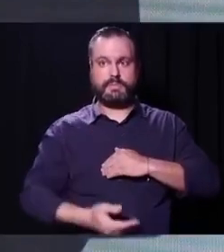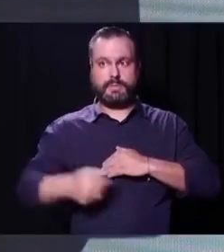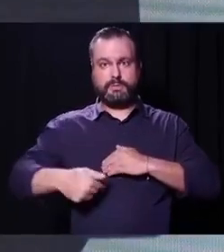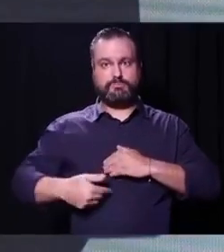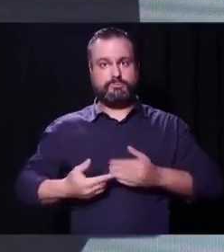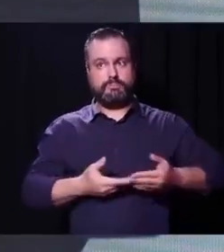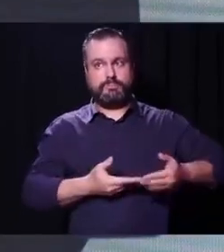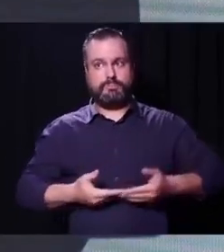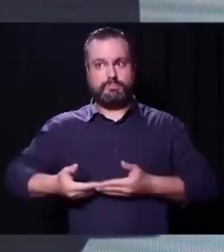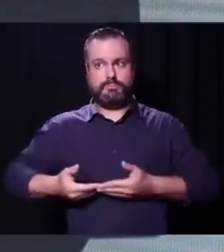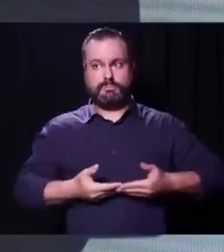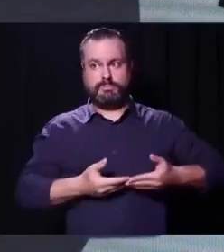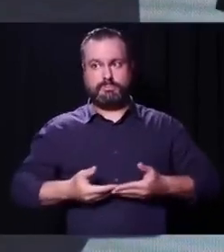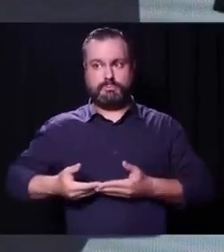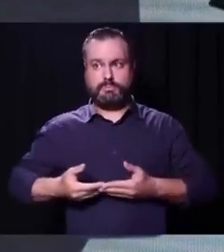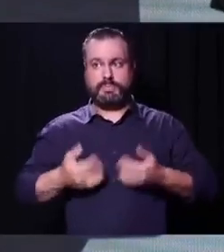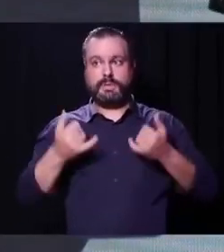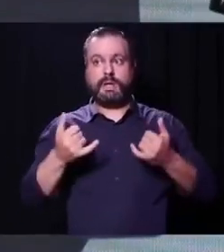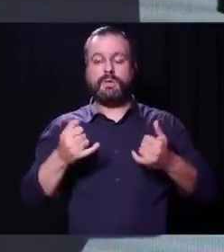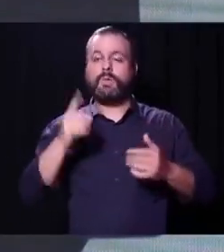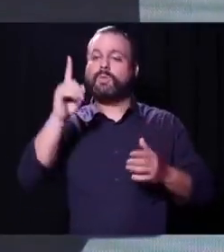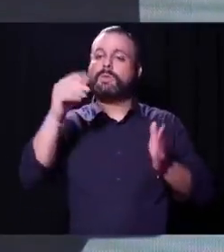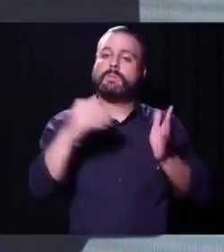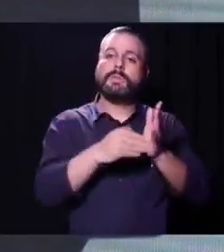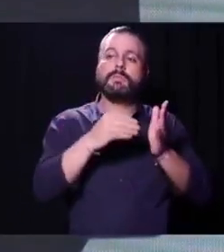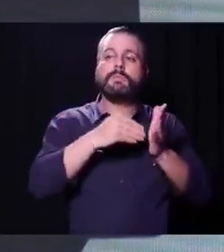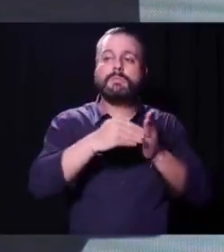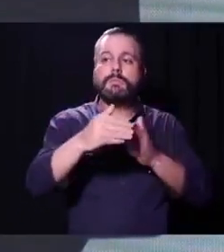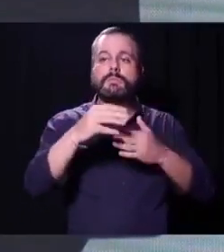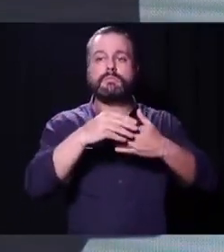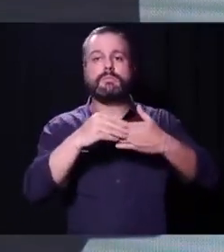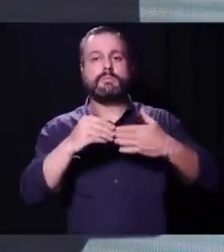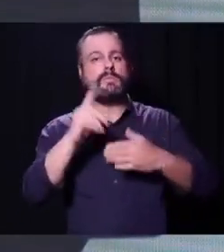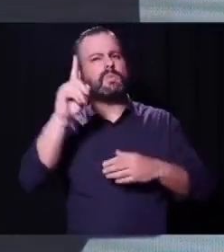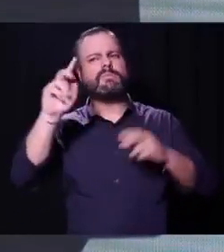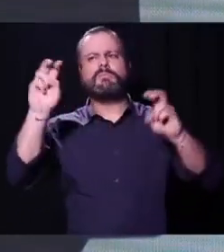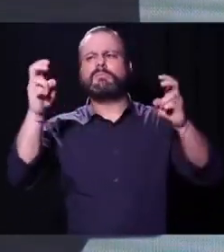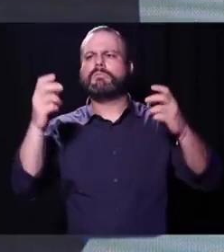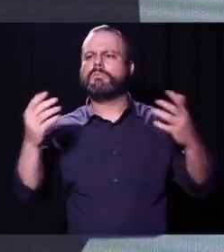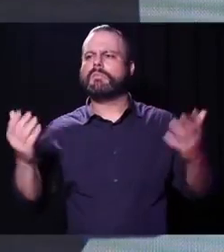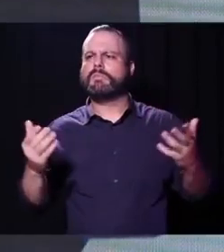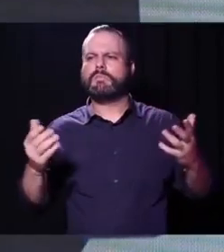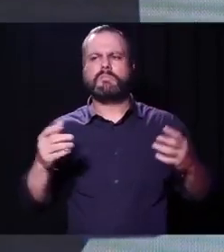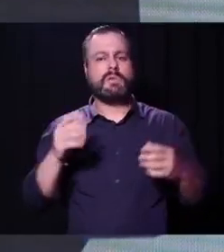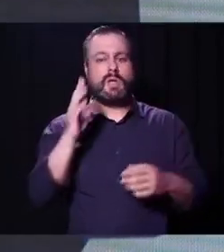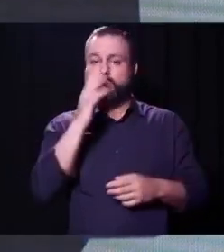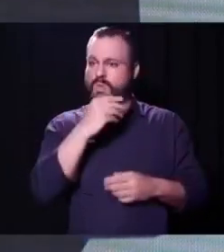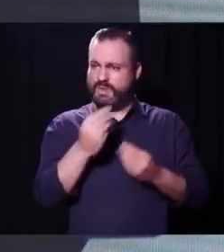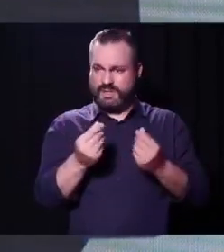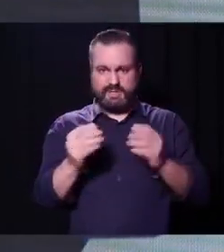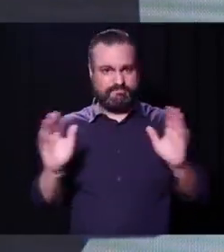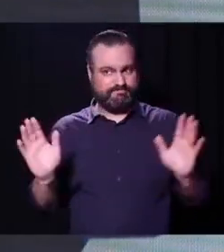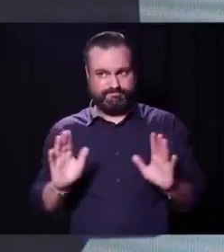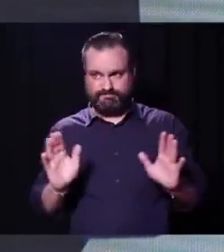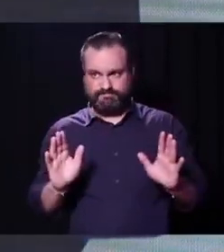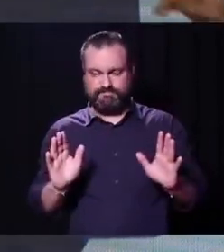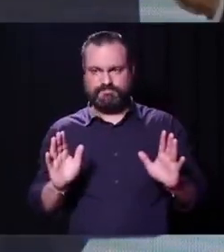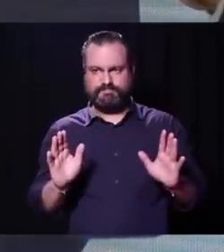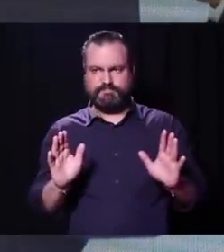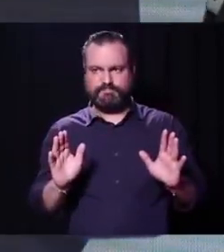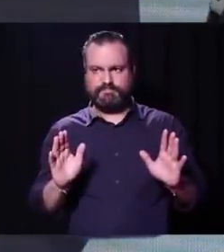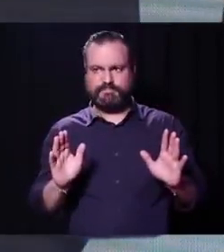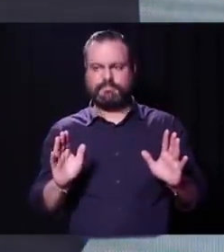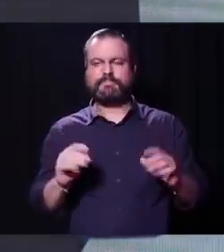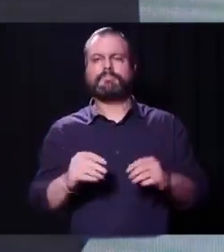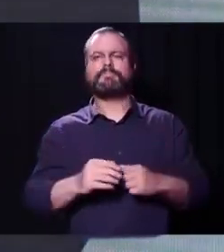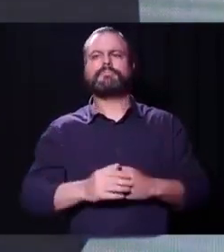$1,000 millones. El tema en ese programa no es recurso, el tercer programa. ¿Y es recurso?